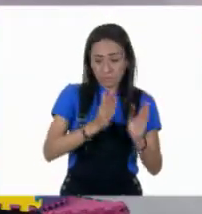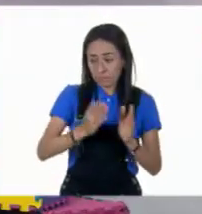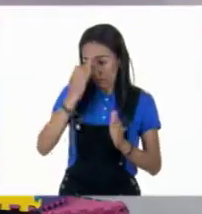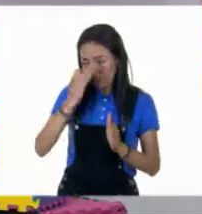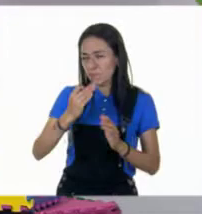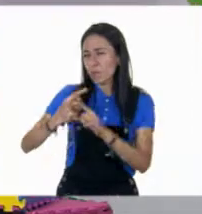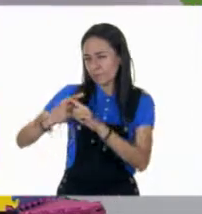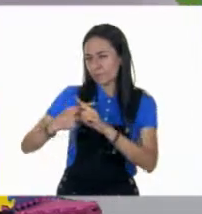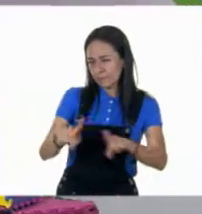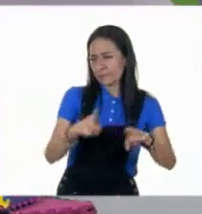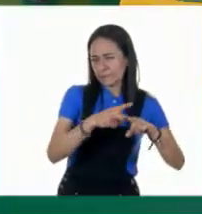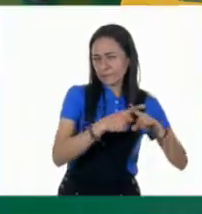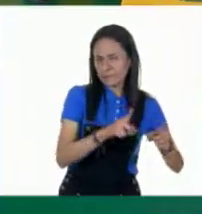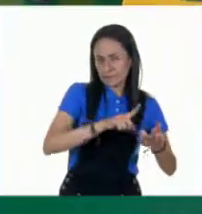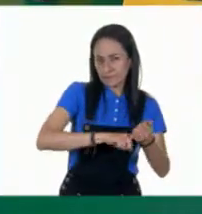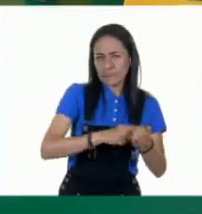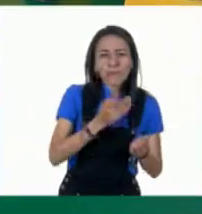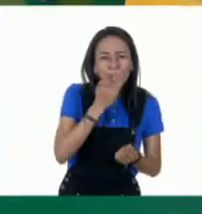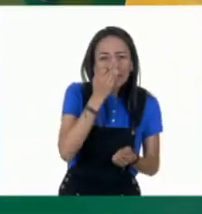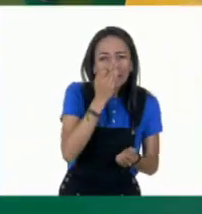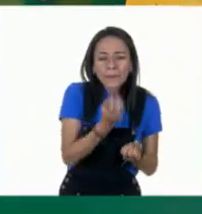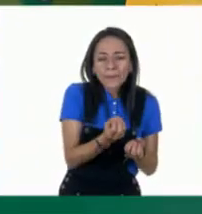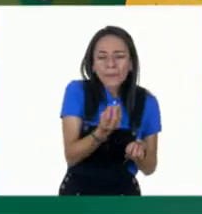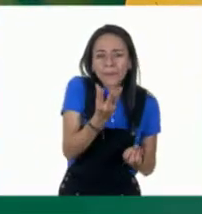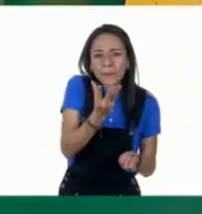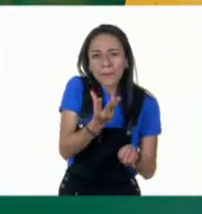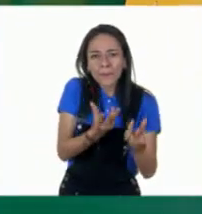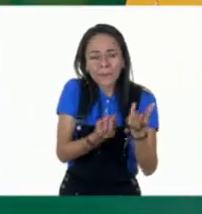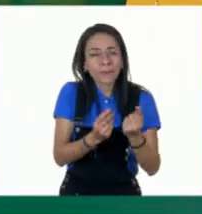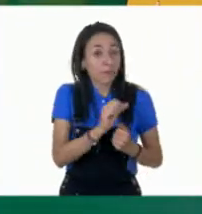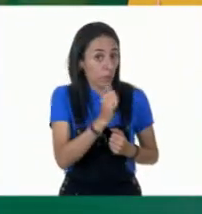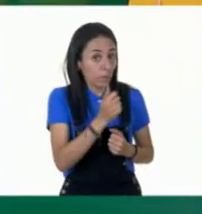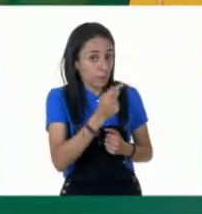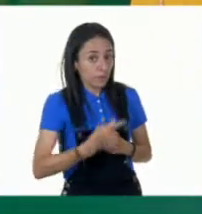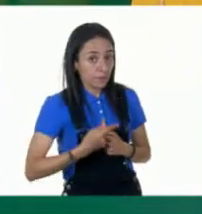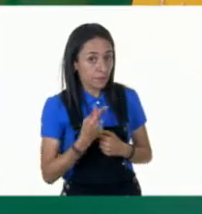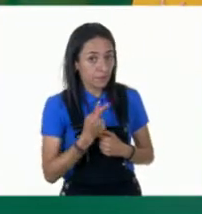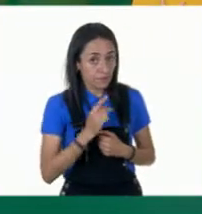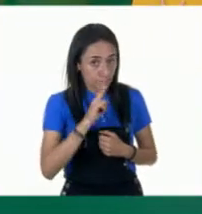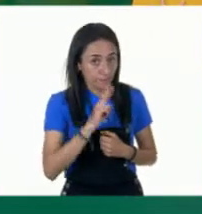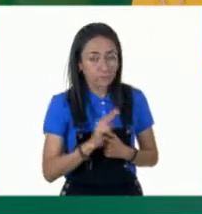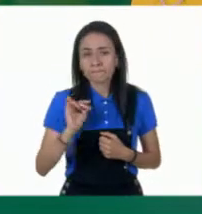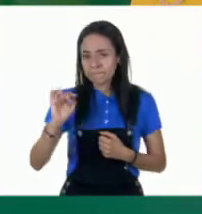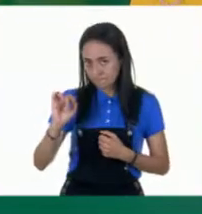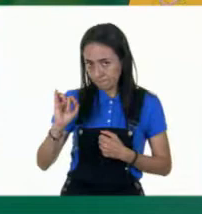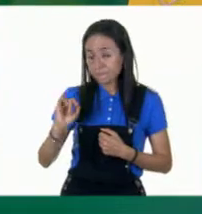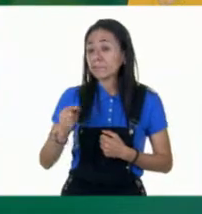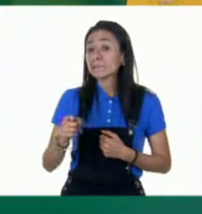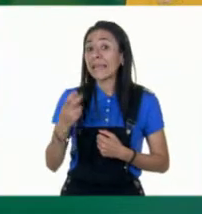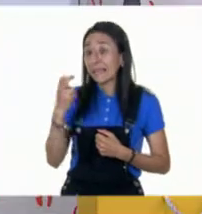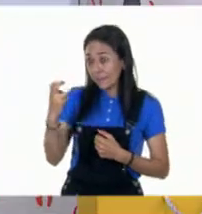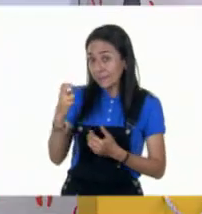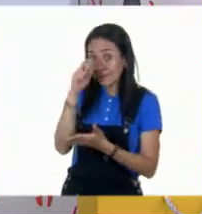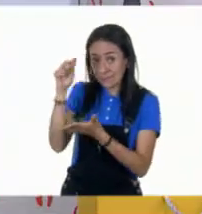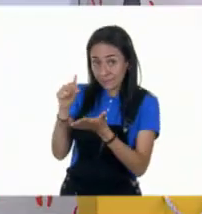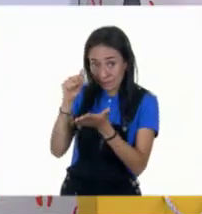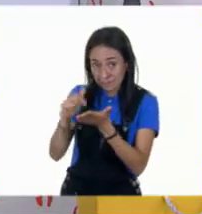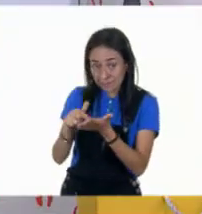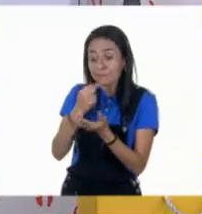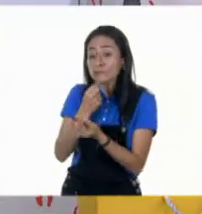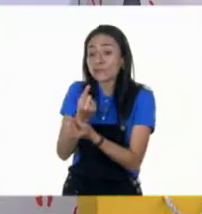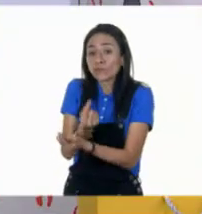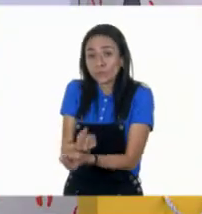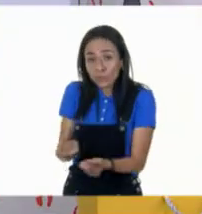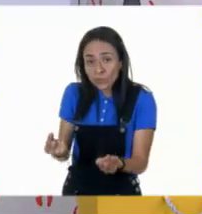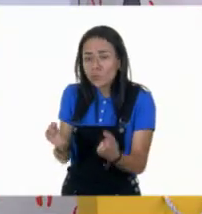Listo. ¿Tenemos una pregunta más? Sí. ¿Qué dice? ¿De qué manera cuidan los niños ese lugar? Nosotros